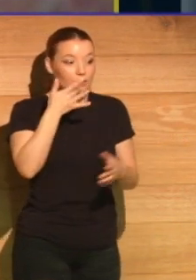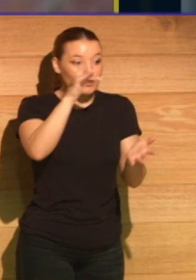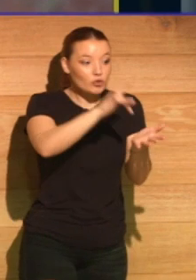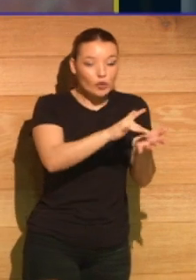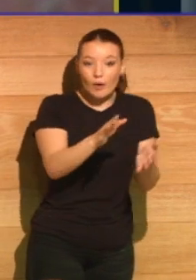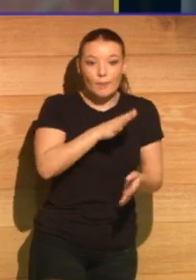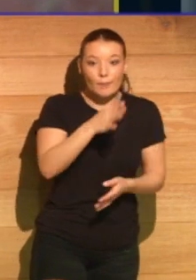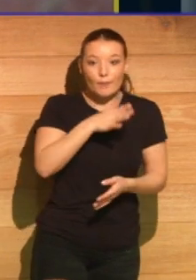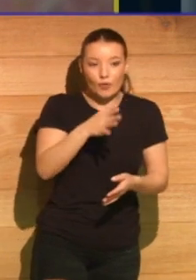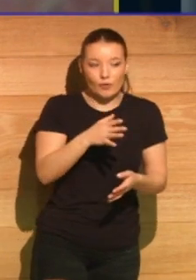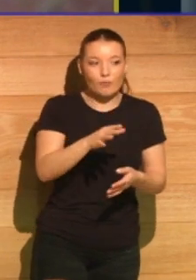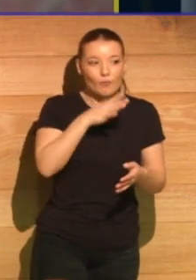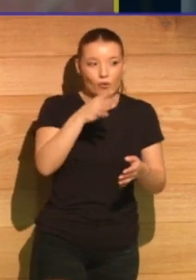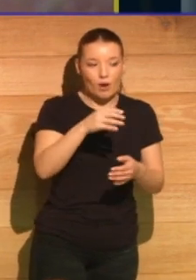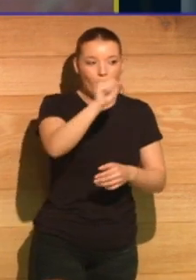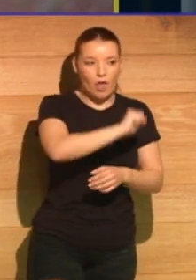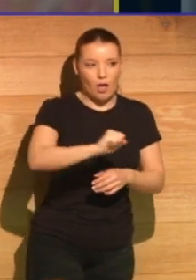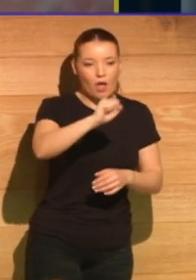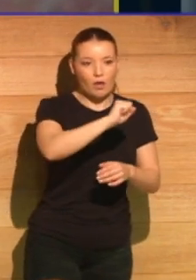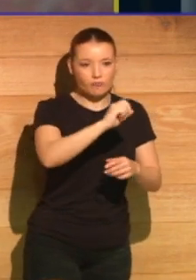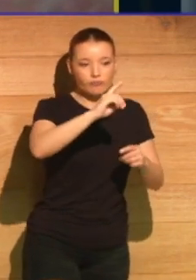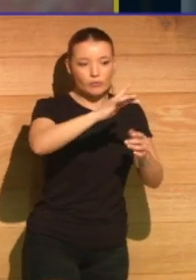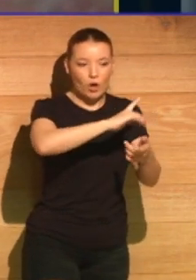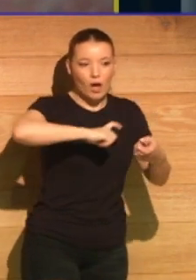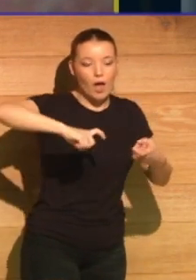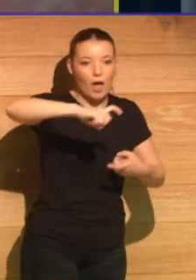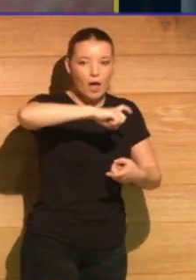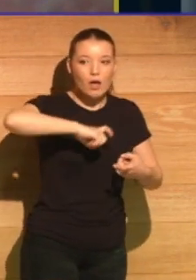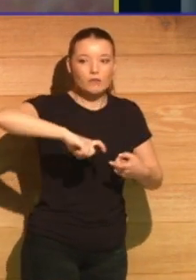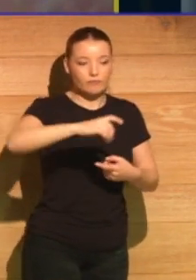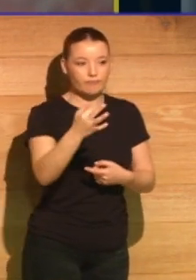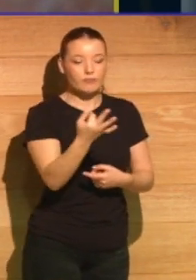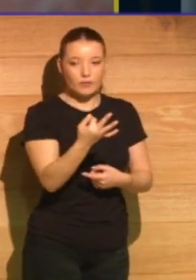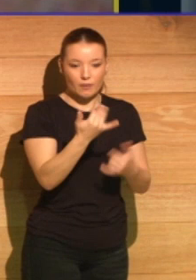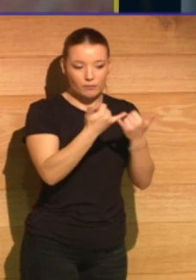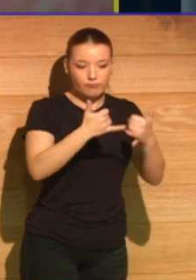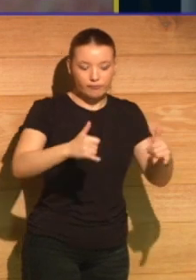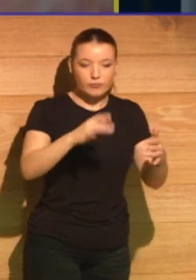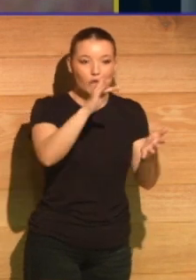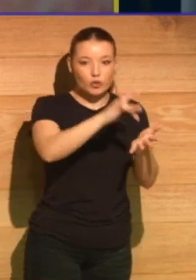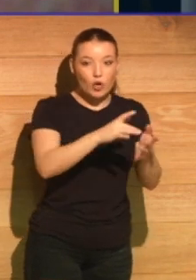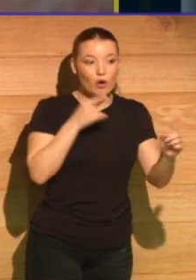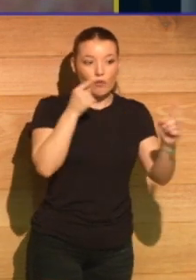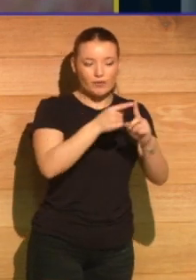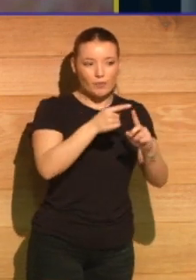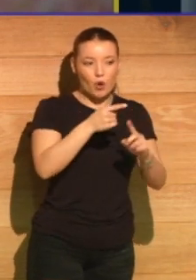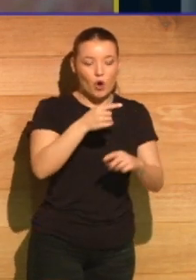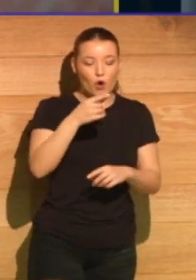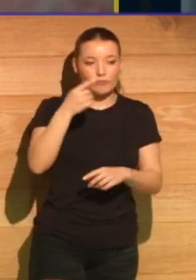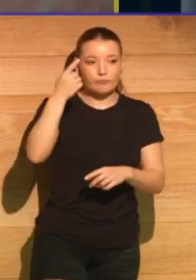tener que celebrarse durante muchos años para terminar de concienciar a la sociedad de la necesidad